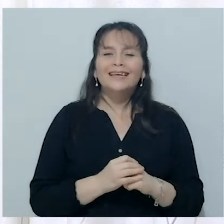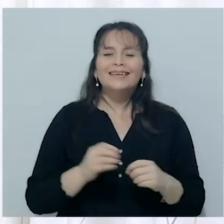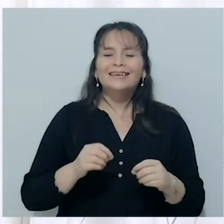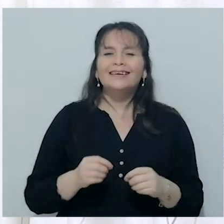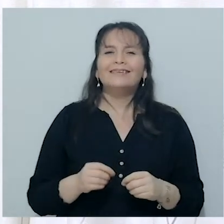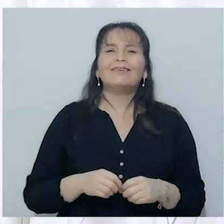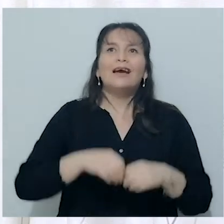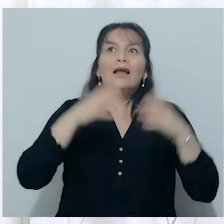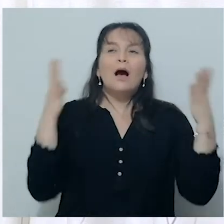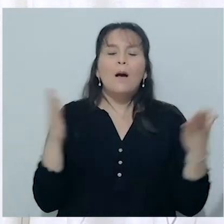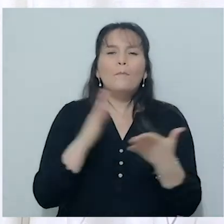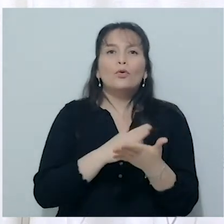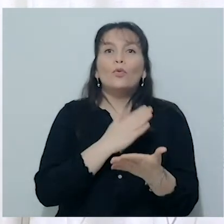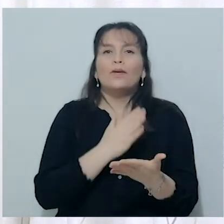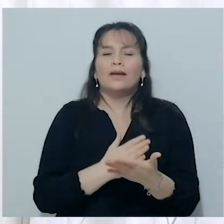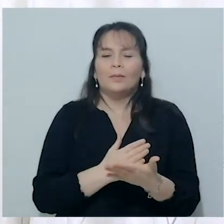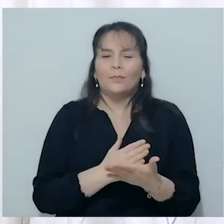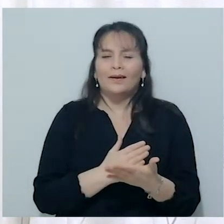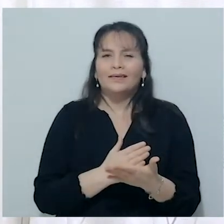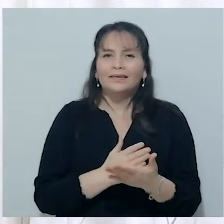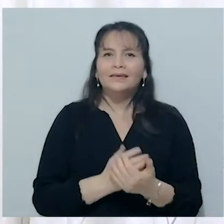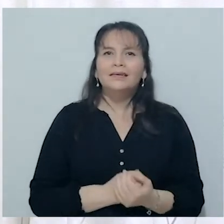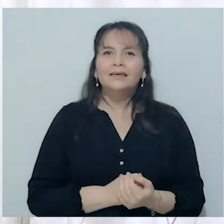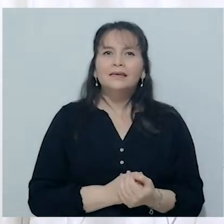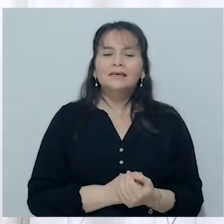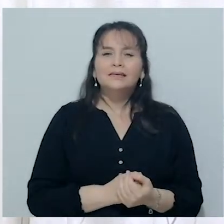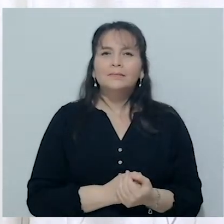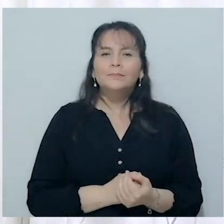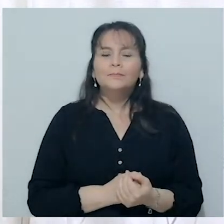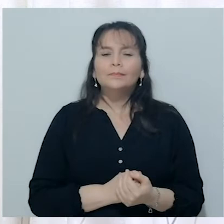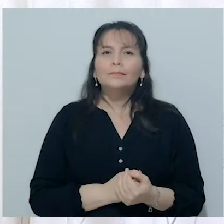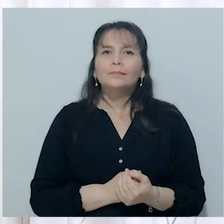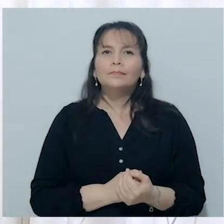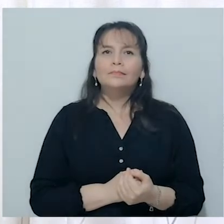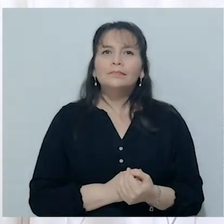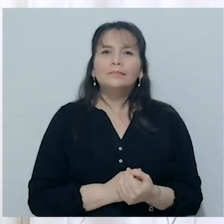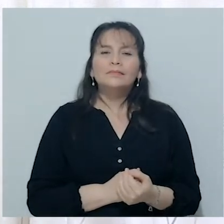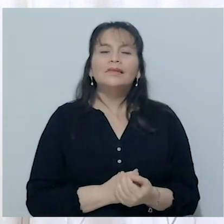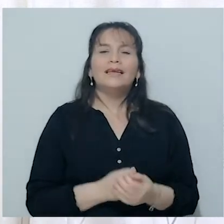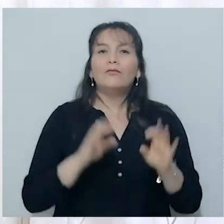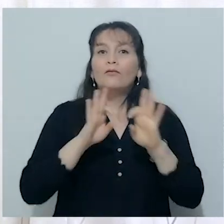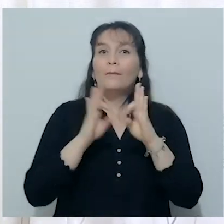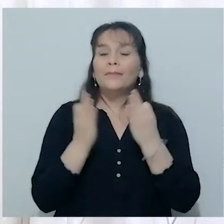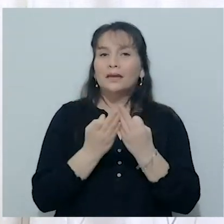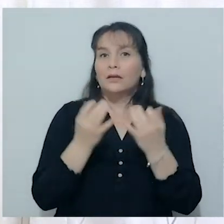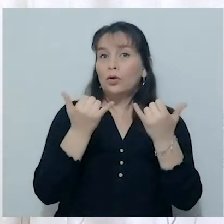Señor. El gran problema, la gran tragedia